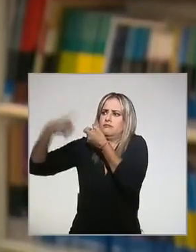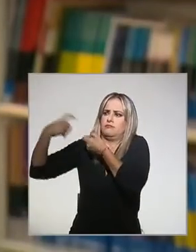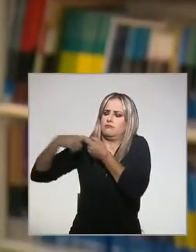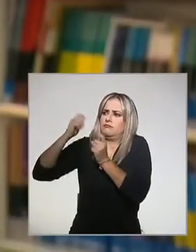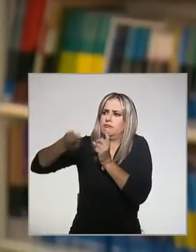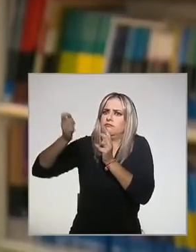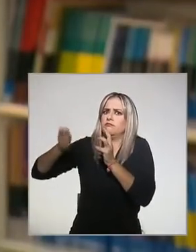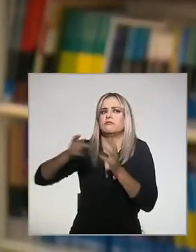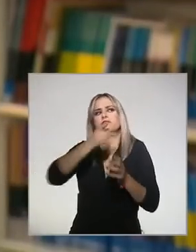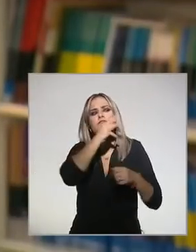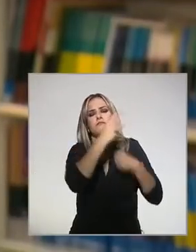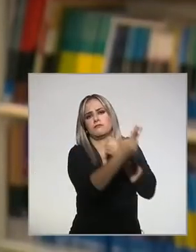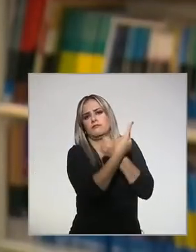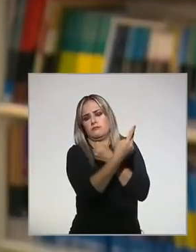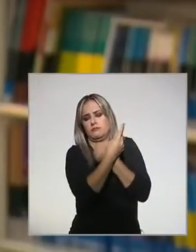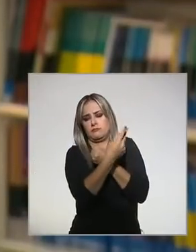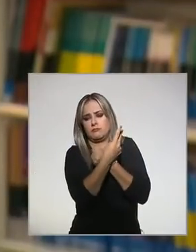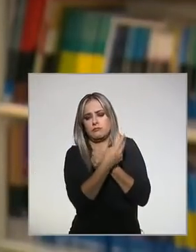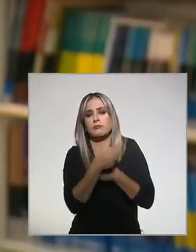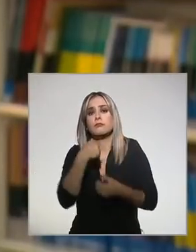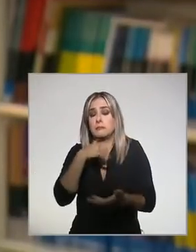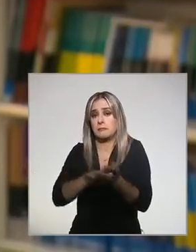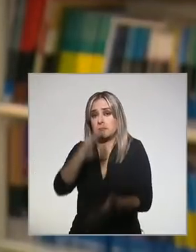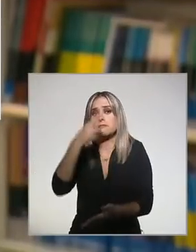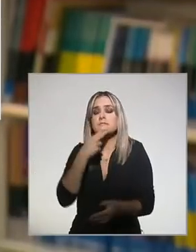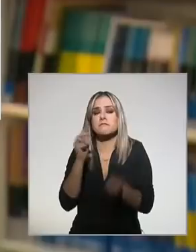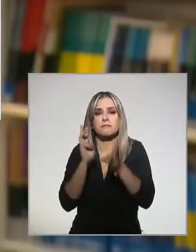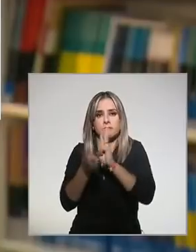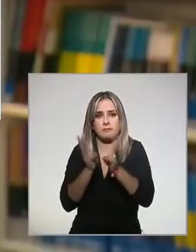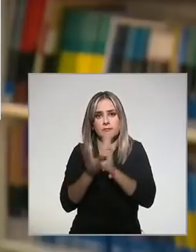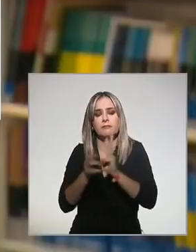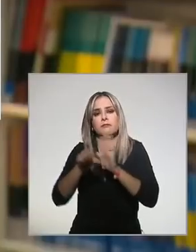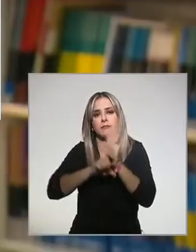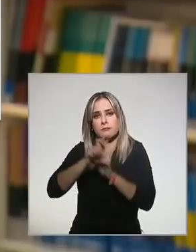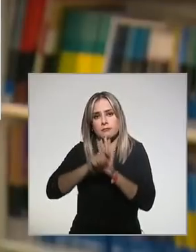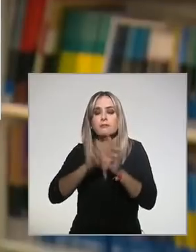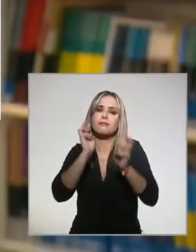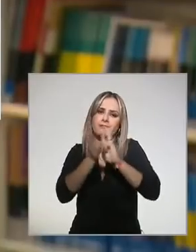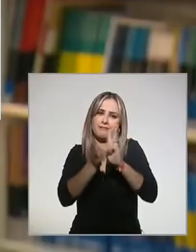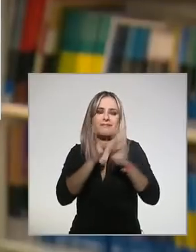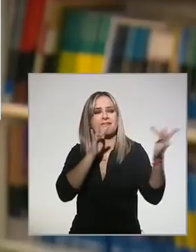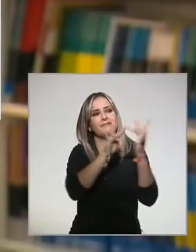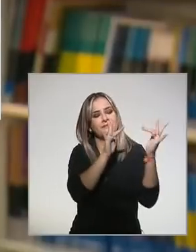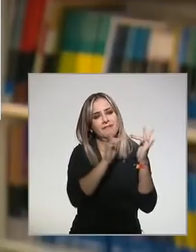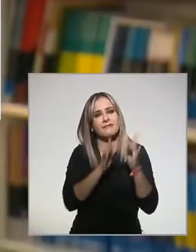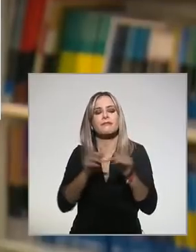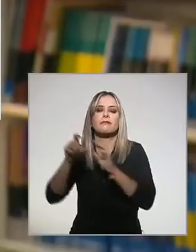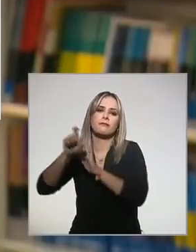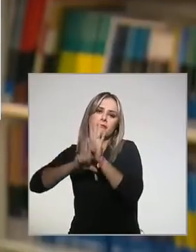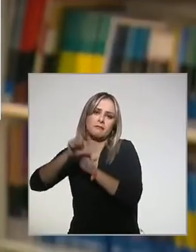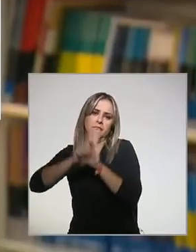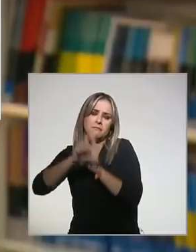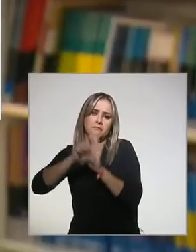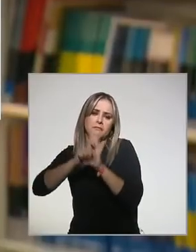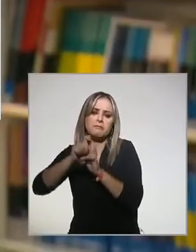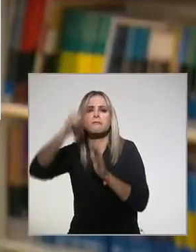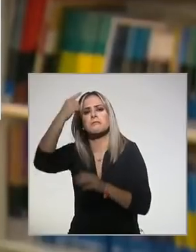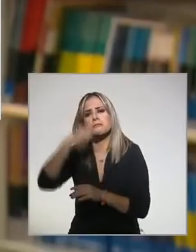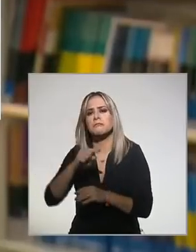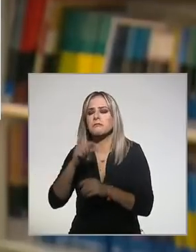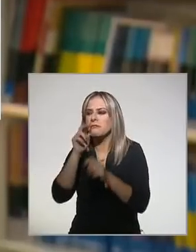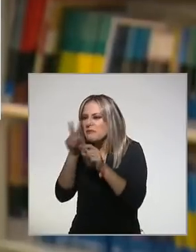Las dos redes más que utilizo son WhatsApp e Instagram. WhatsApp para estar comunicada e Instagram para